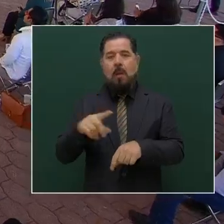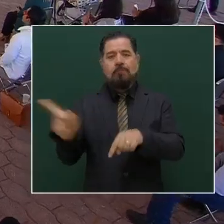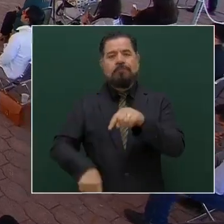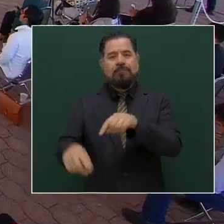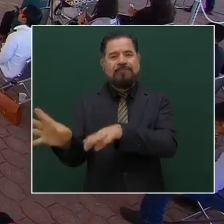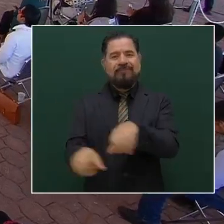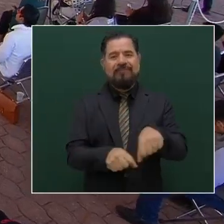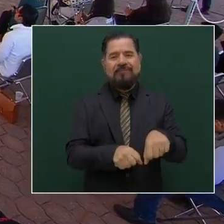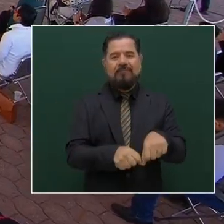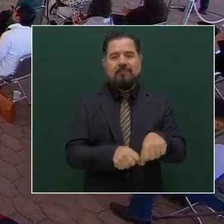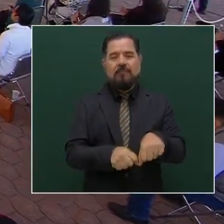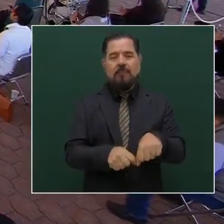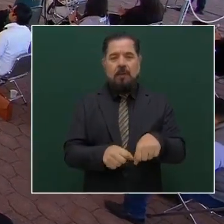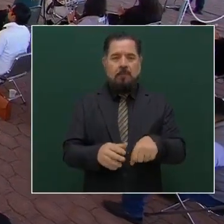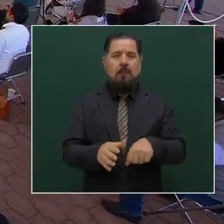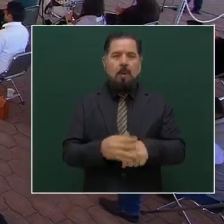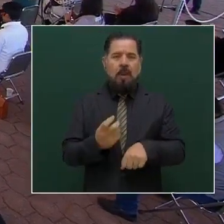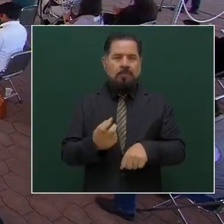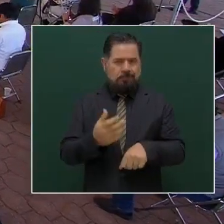Asesinaron